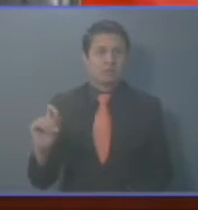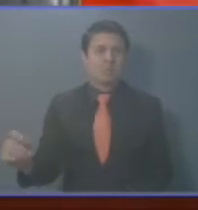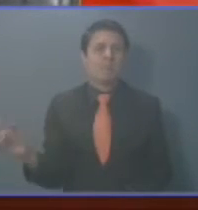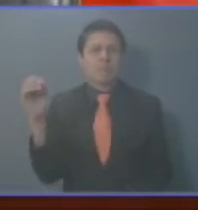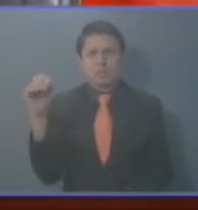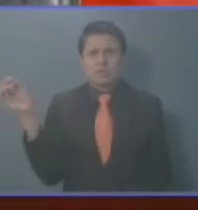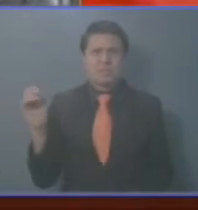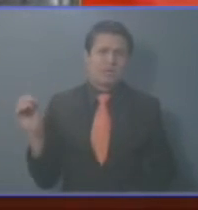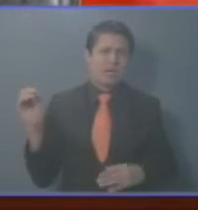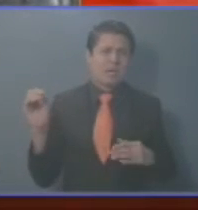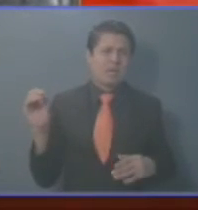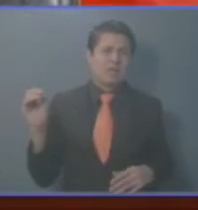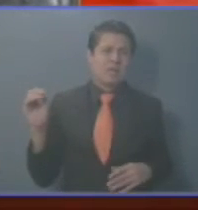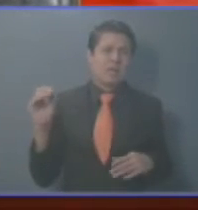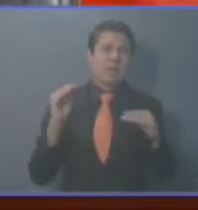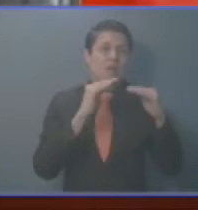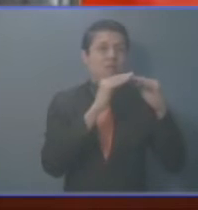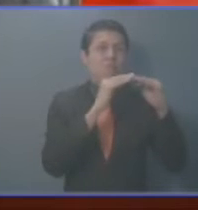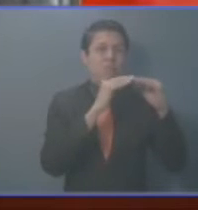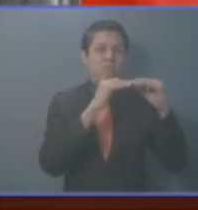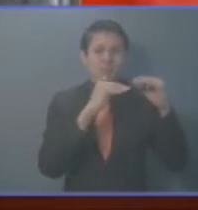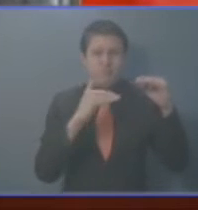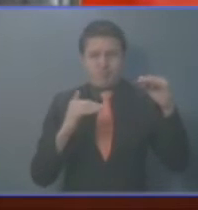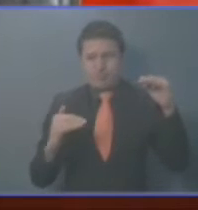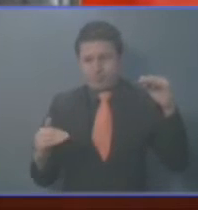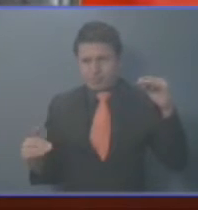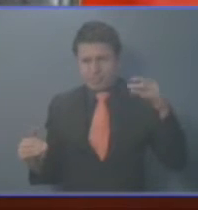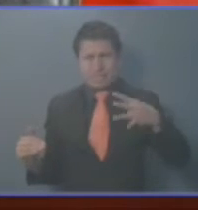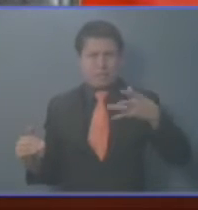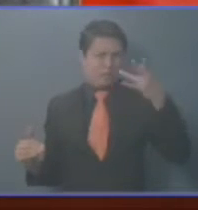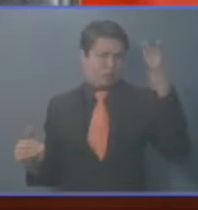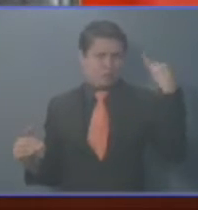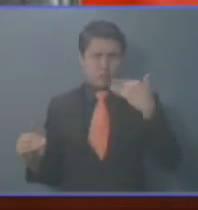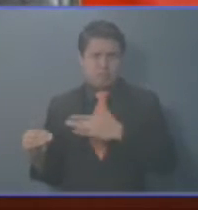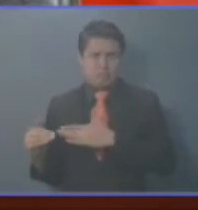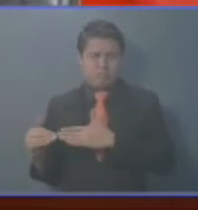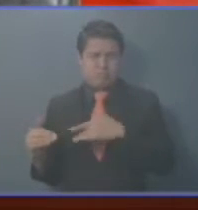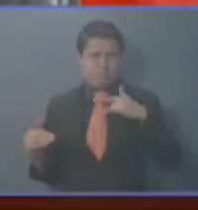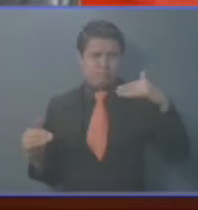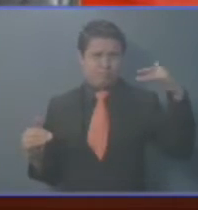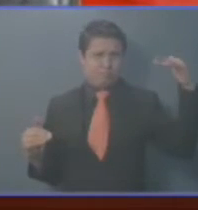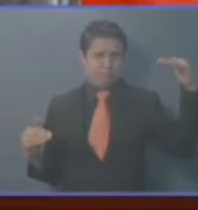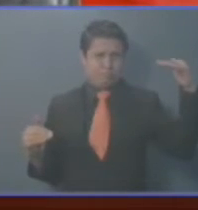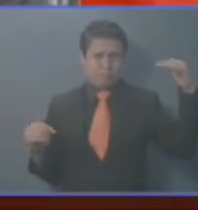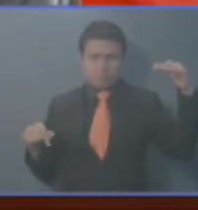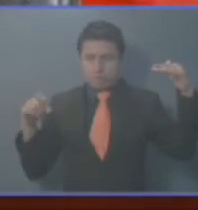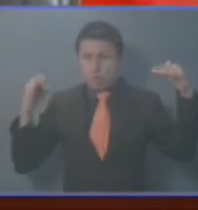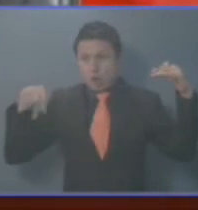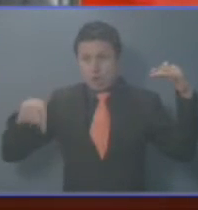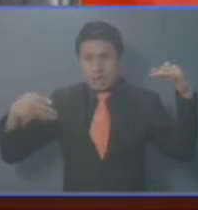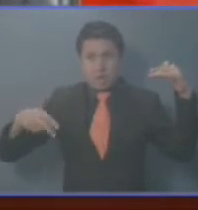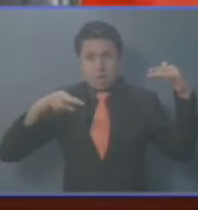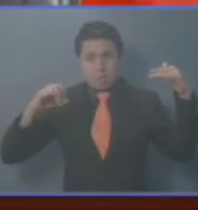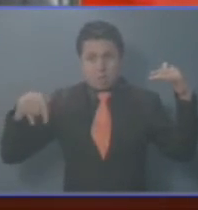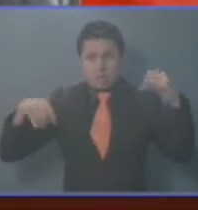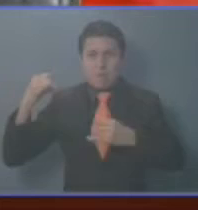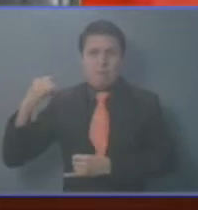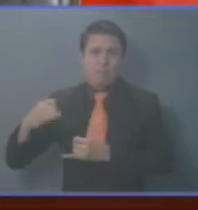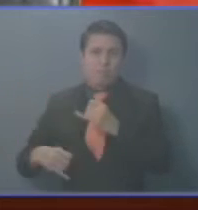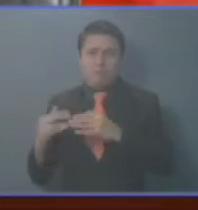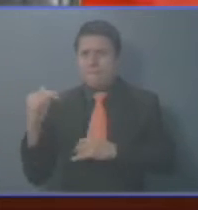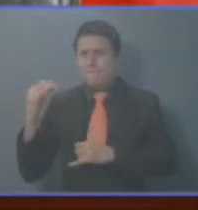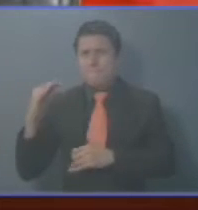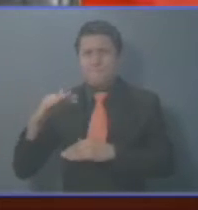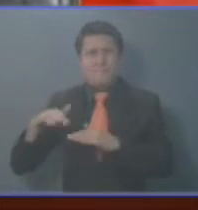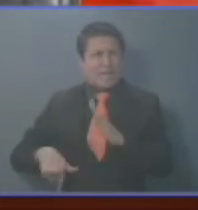baja de los últimos 28 años, con solo 1.2 millones de estudiantes. Segundo, los resultados de la PAE son